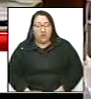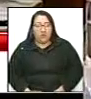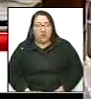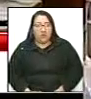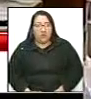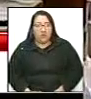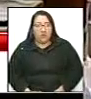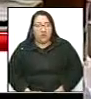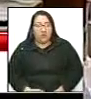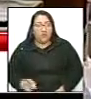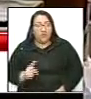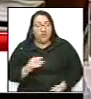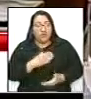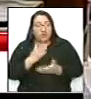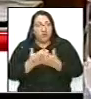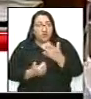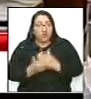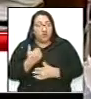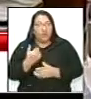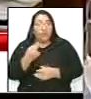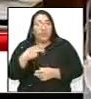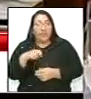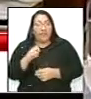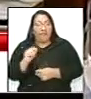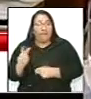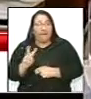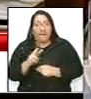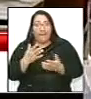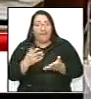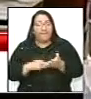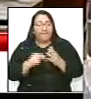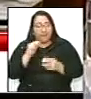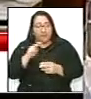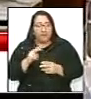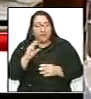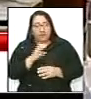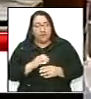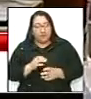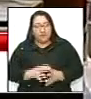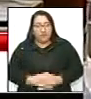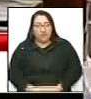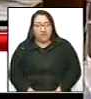también porque hay una circunstancia nueva que es la de la nota. Ambas cosas se tienen que ver de carácter